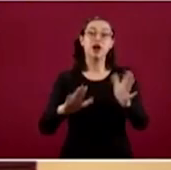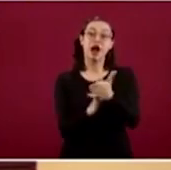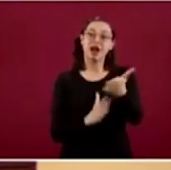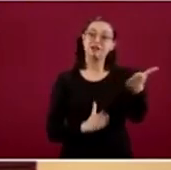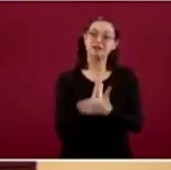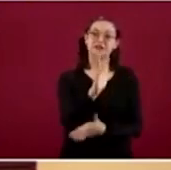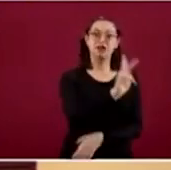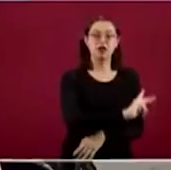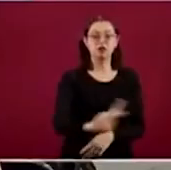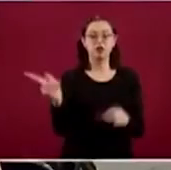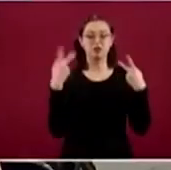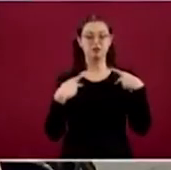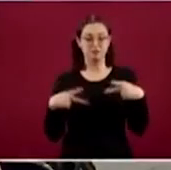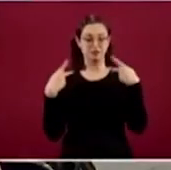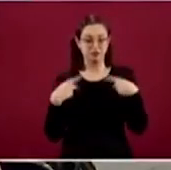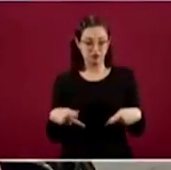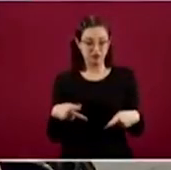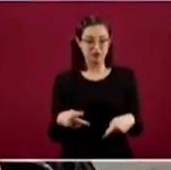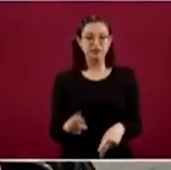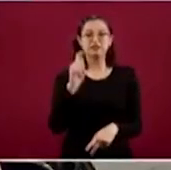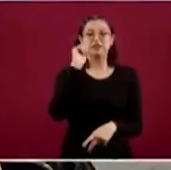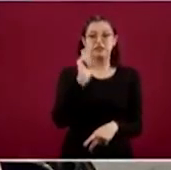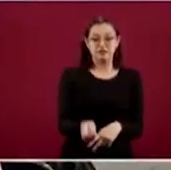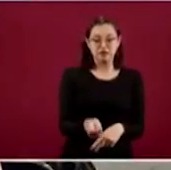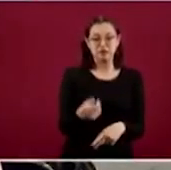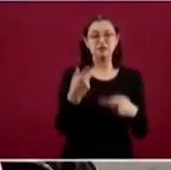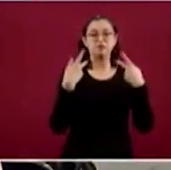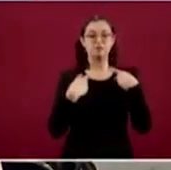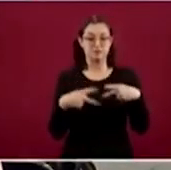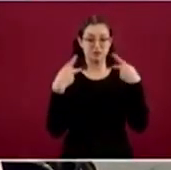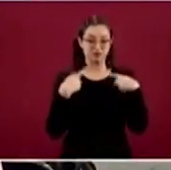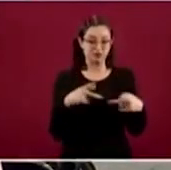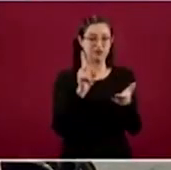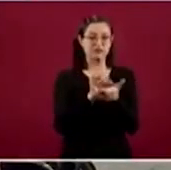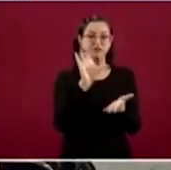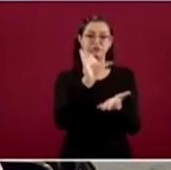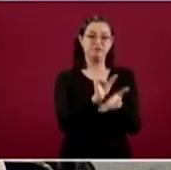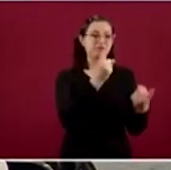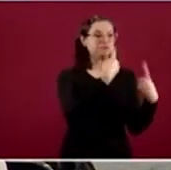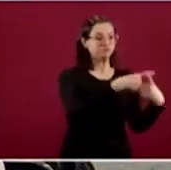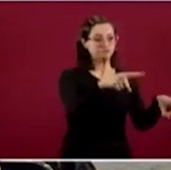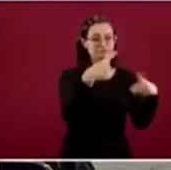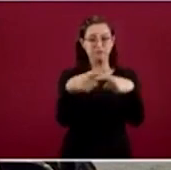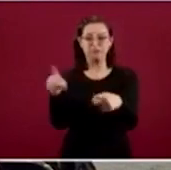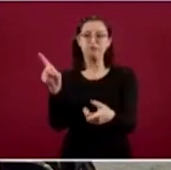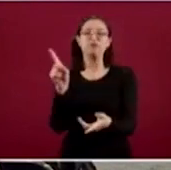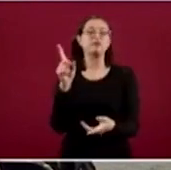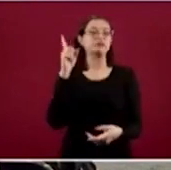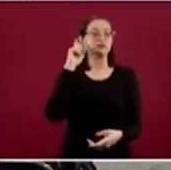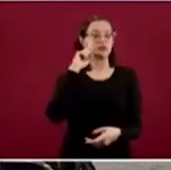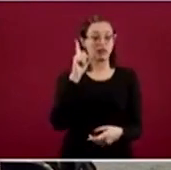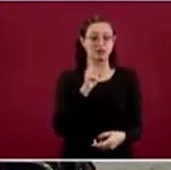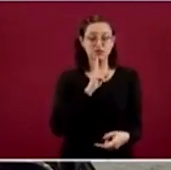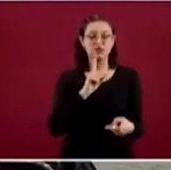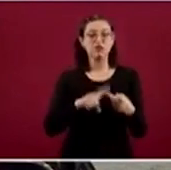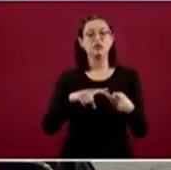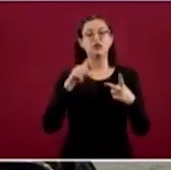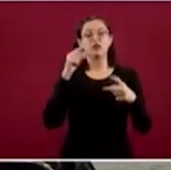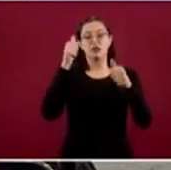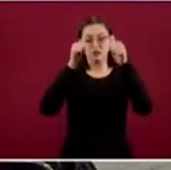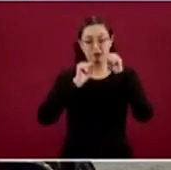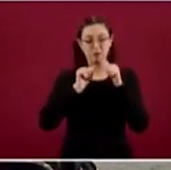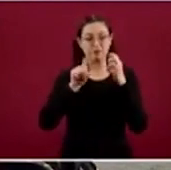manera universal, es decir, que contemple a las personas con diversas discapacidades, discapacidad auditiva, discapacidad